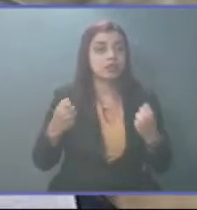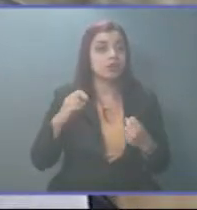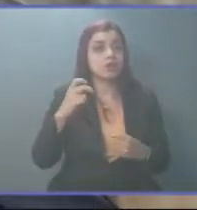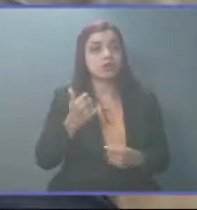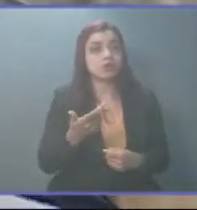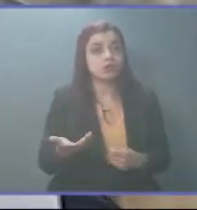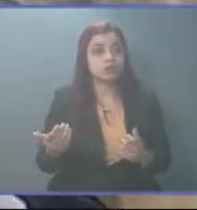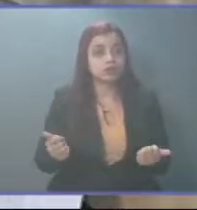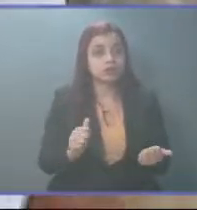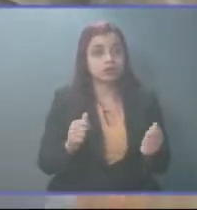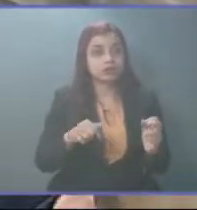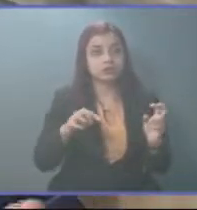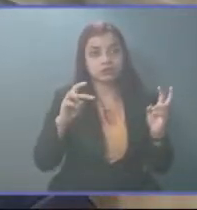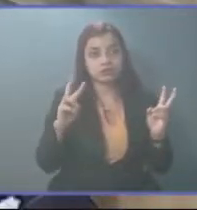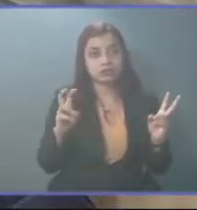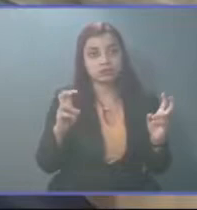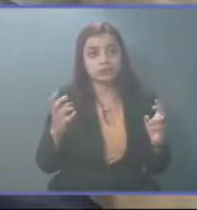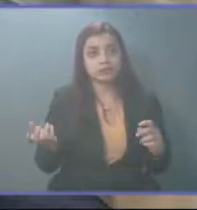el caso.